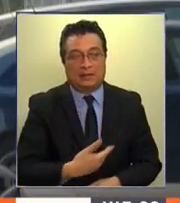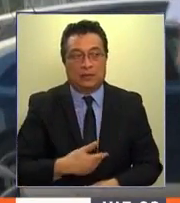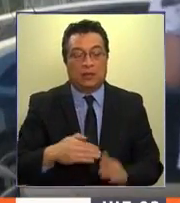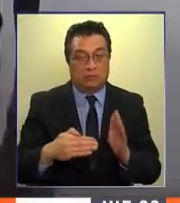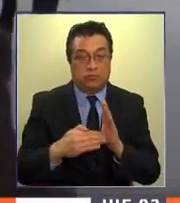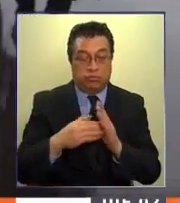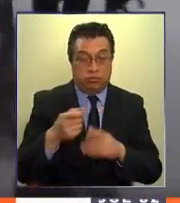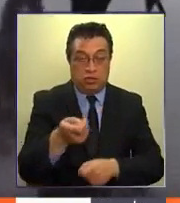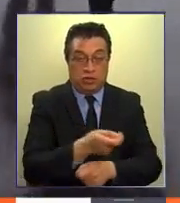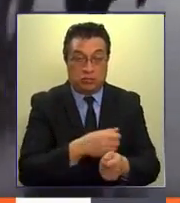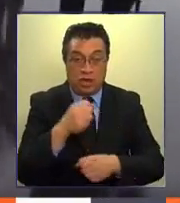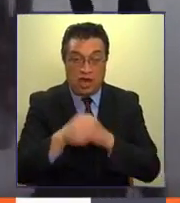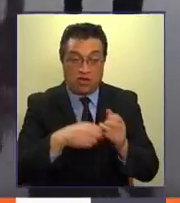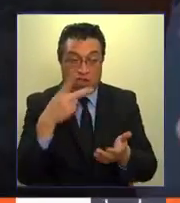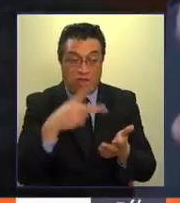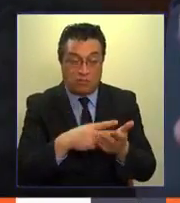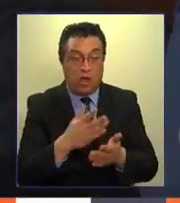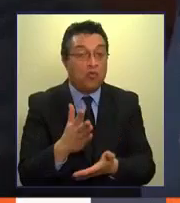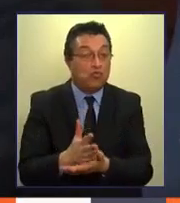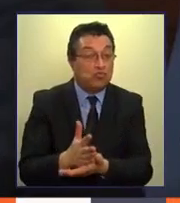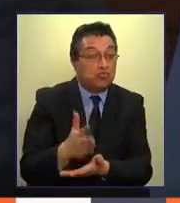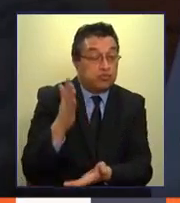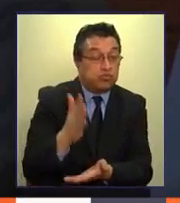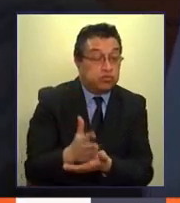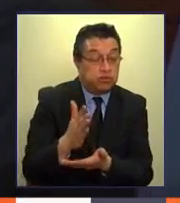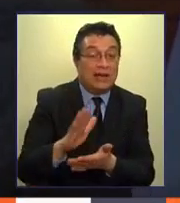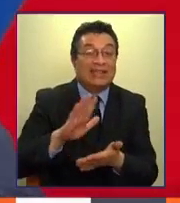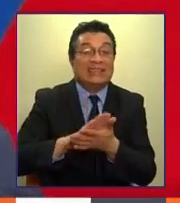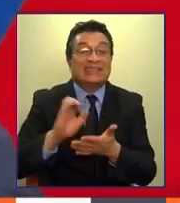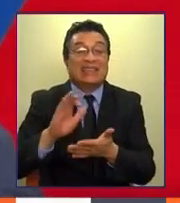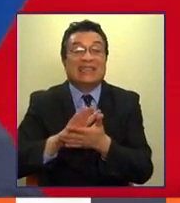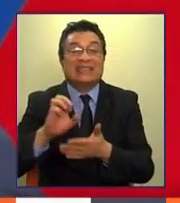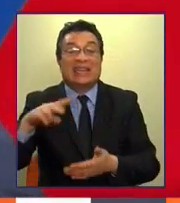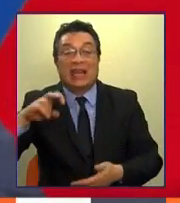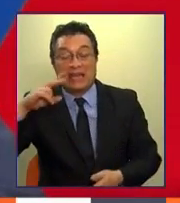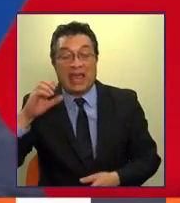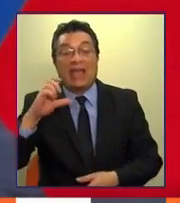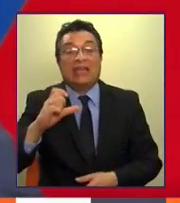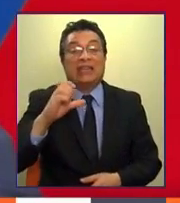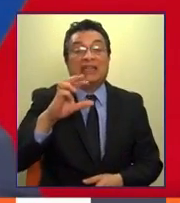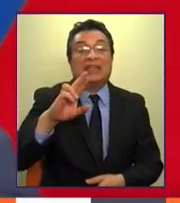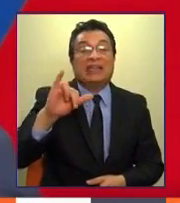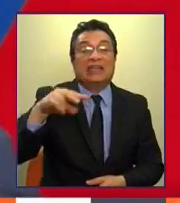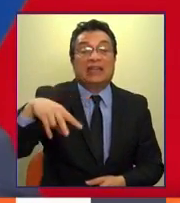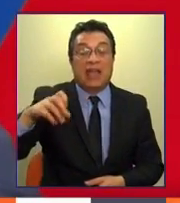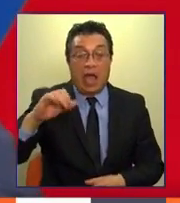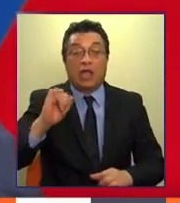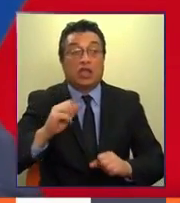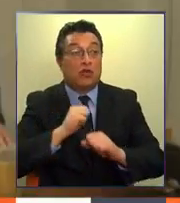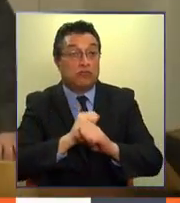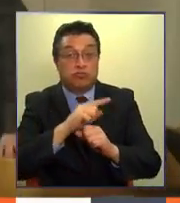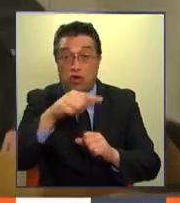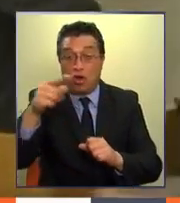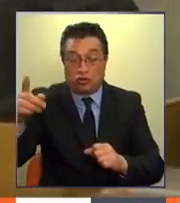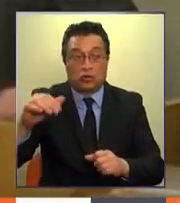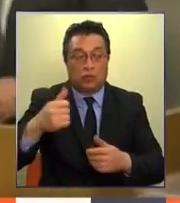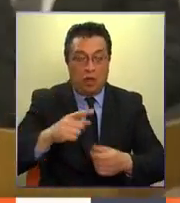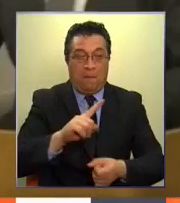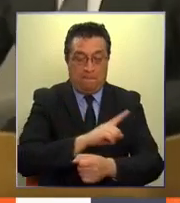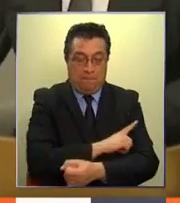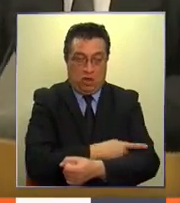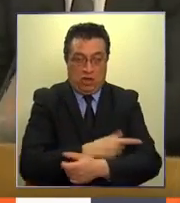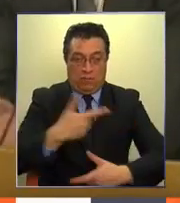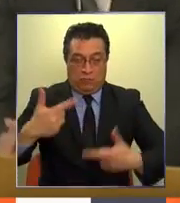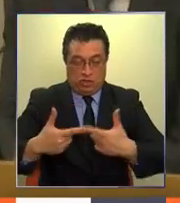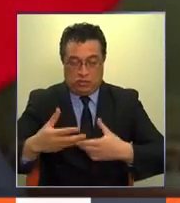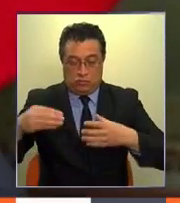años 2000, su mano dura en Chechenia y Crimea, pero también con sus opositores internos, la centralización del poder político y